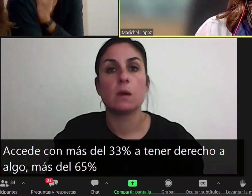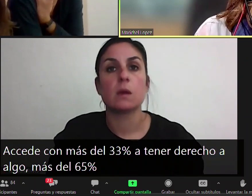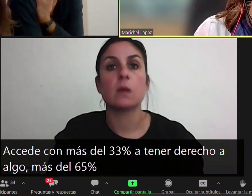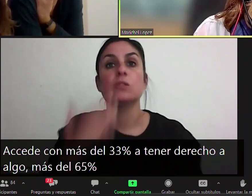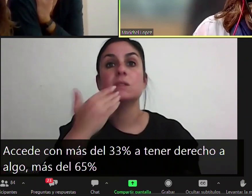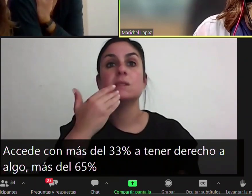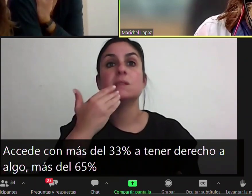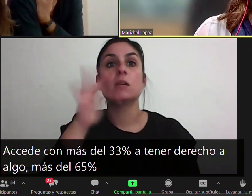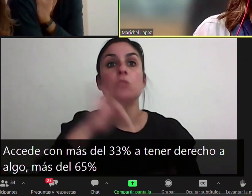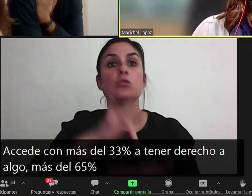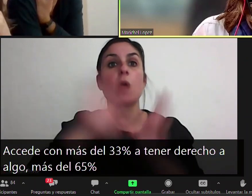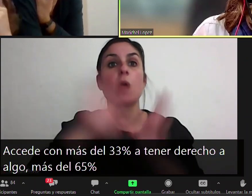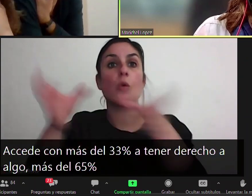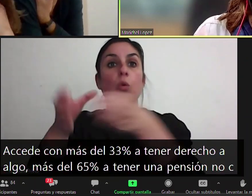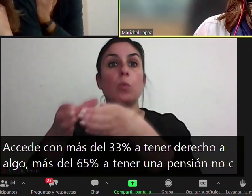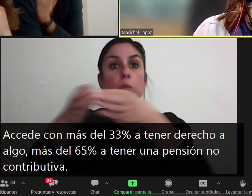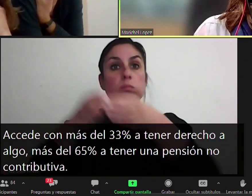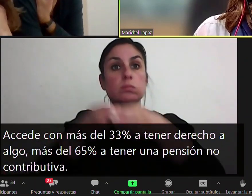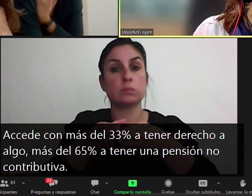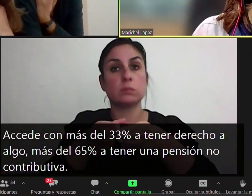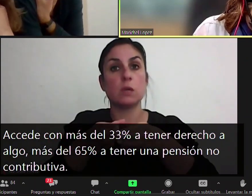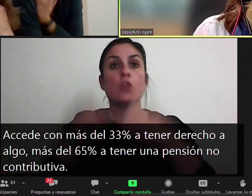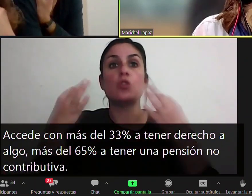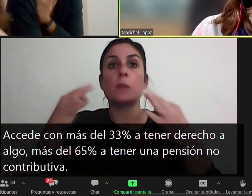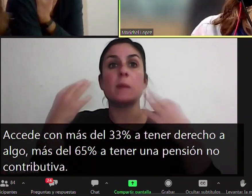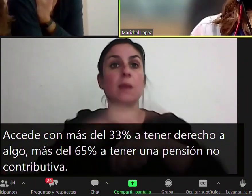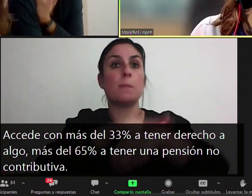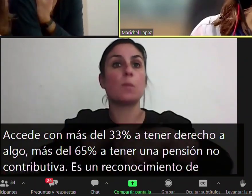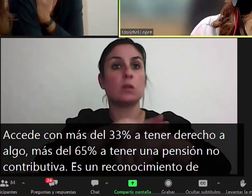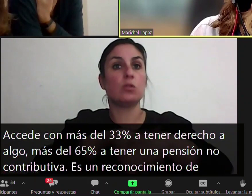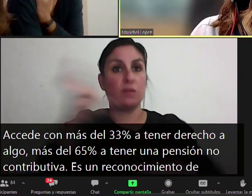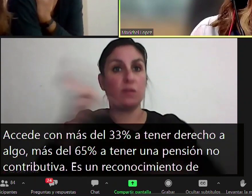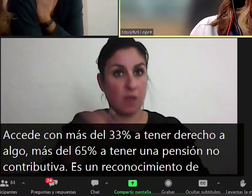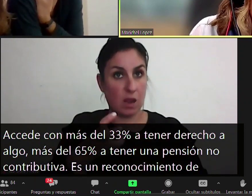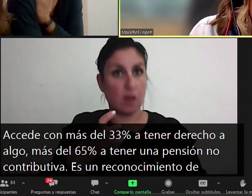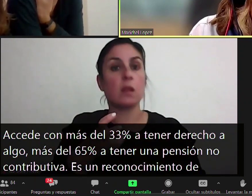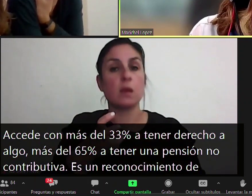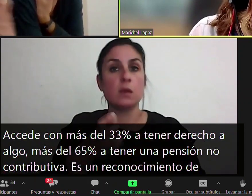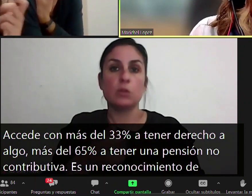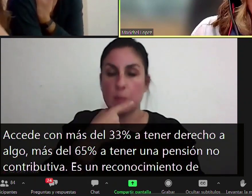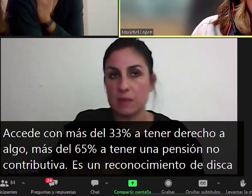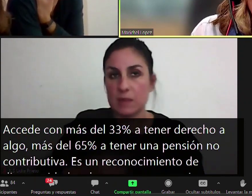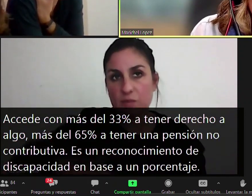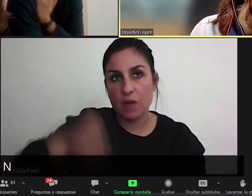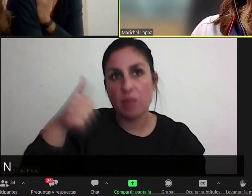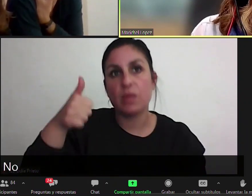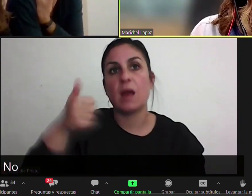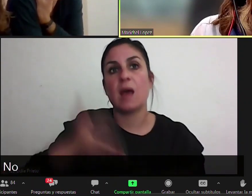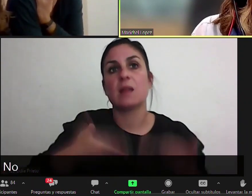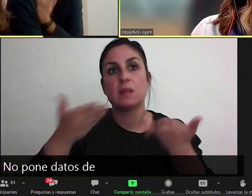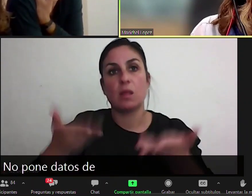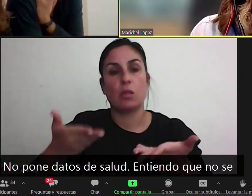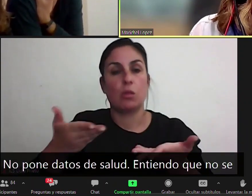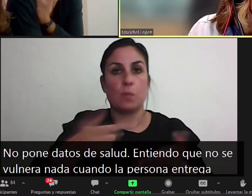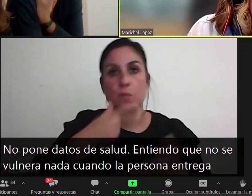grupos, en la mayoría de los casos, como vienen acompañados con monitores, mediadores y tal, pues muy fácil, es más fácil el trato porque ellos ya saben cómo